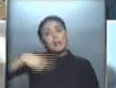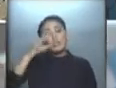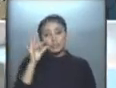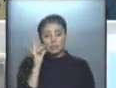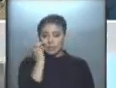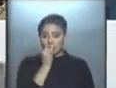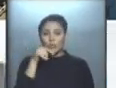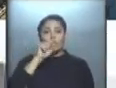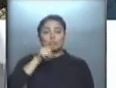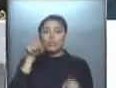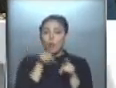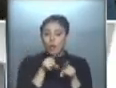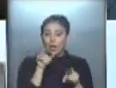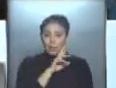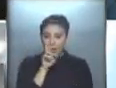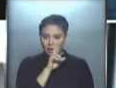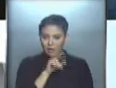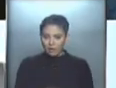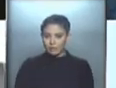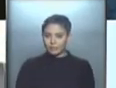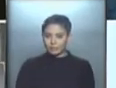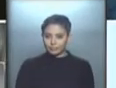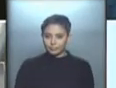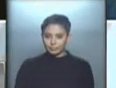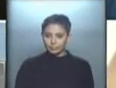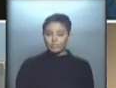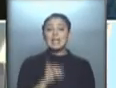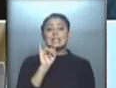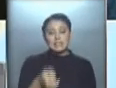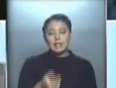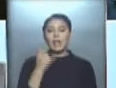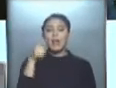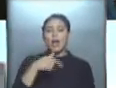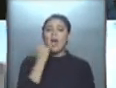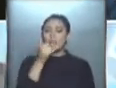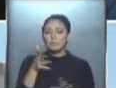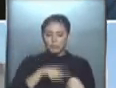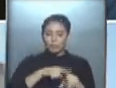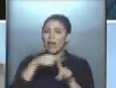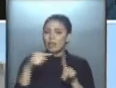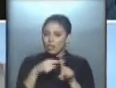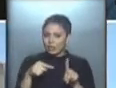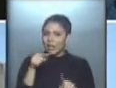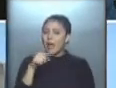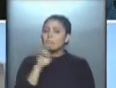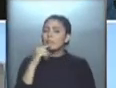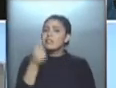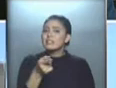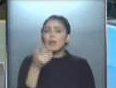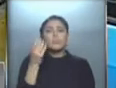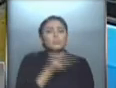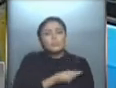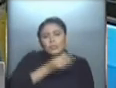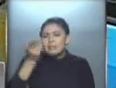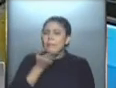testimonio de su hermana de la hermana de la agresora laura que hablo en horas de casi el mediodía diciendo que pidió varias veces que